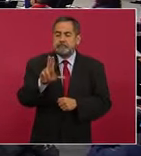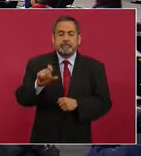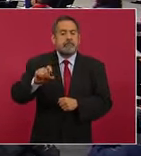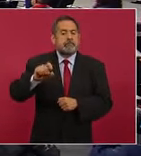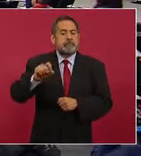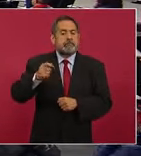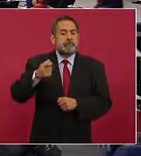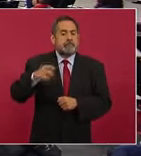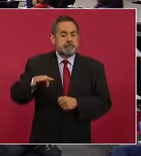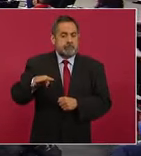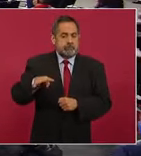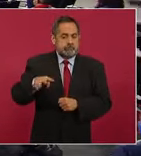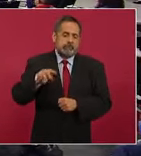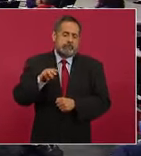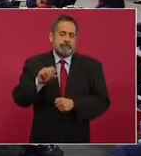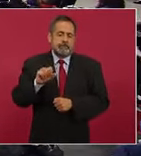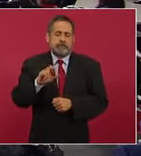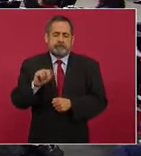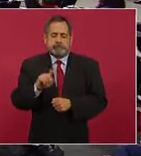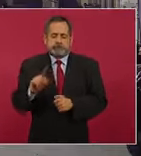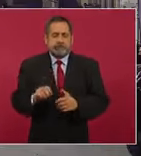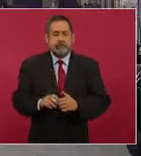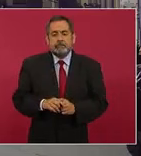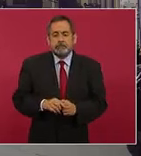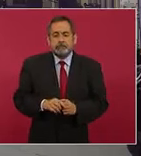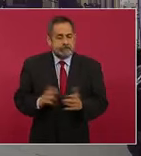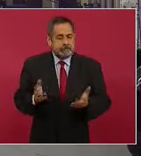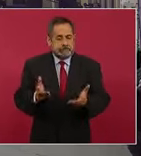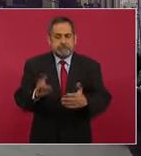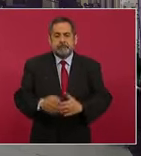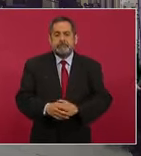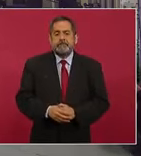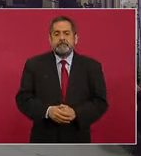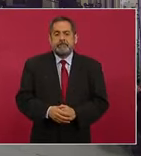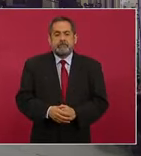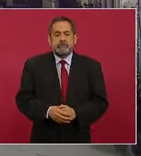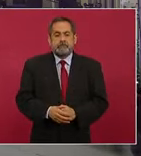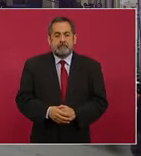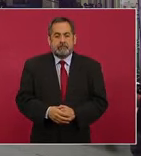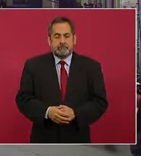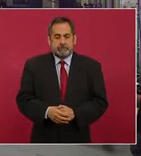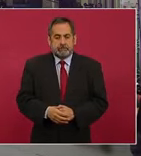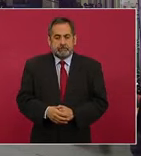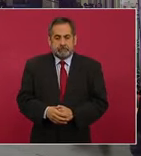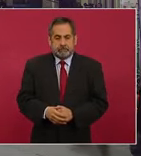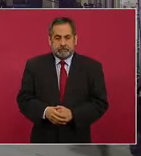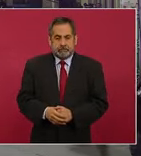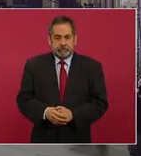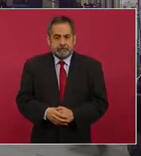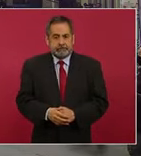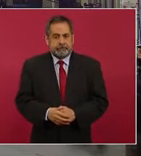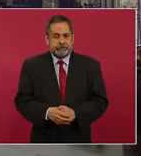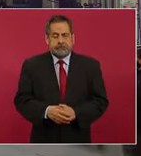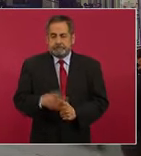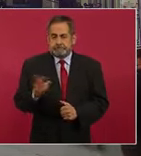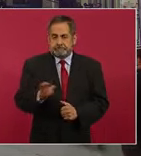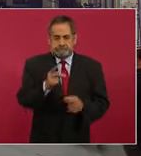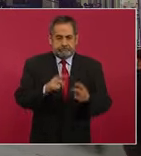29 de marzo. Y ahora sí, vámonos con las preguntas.